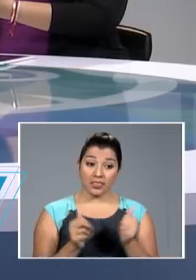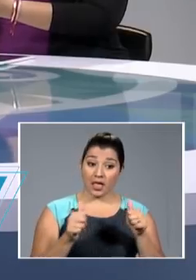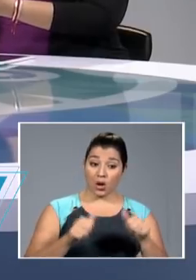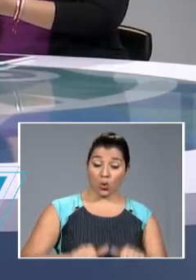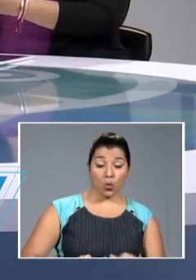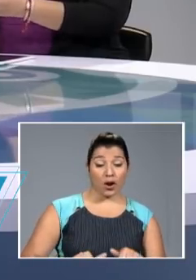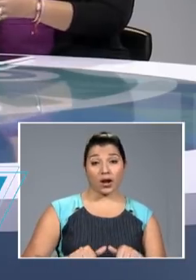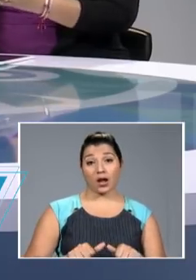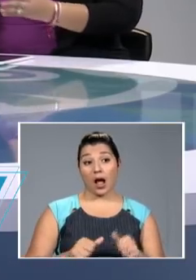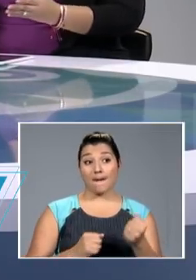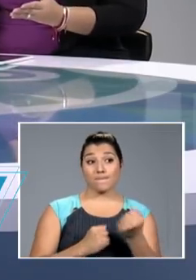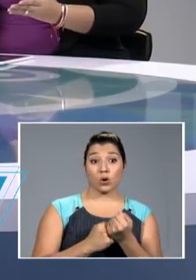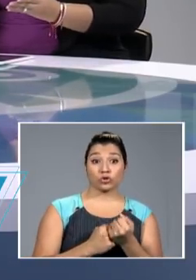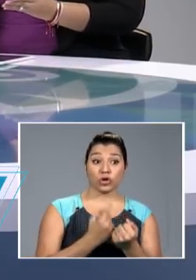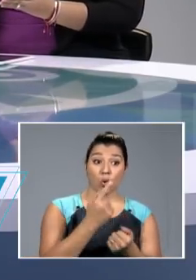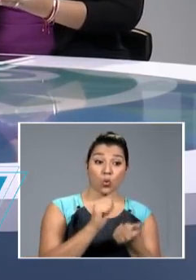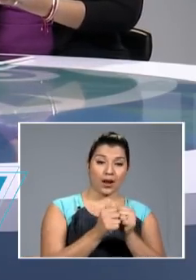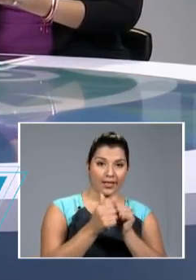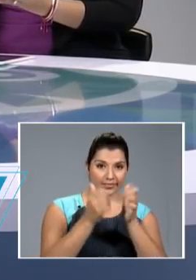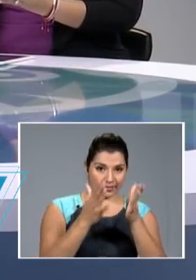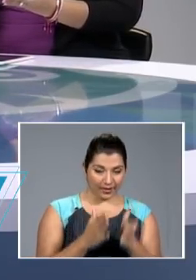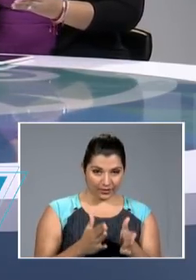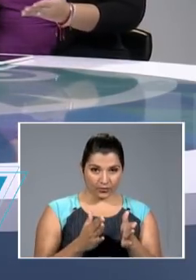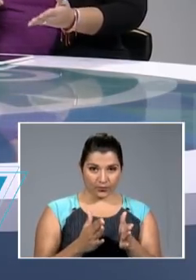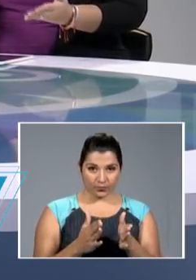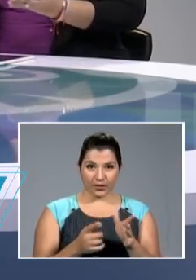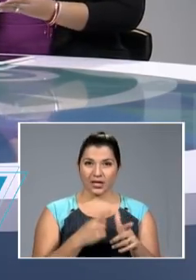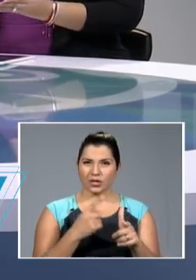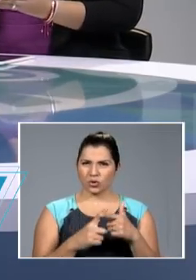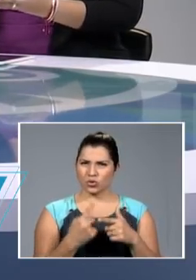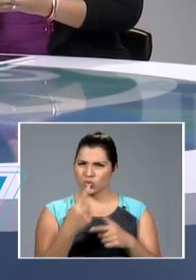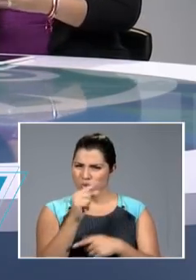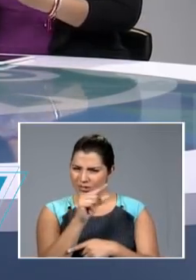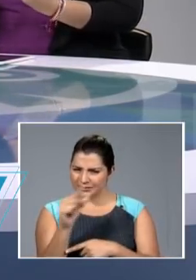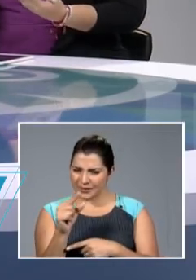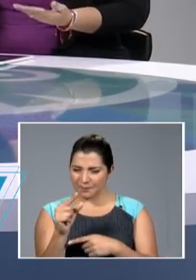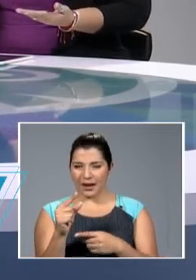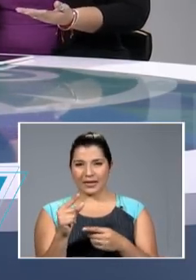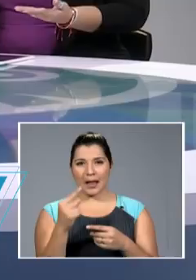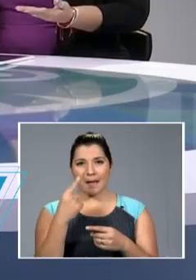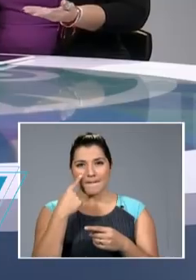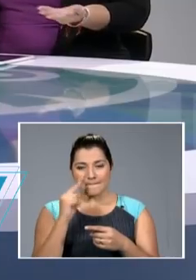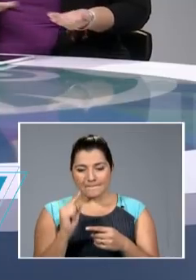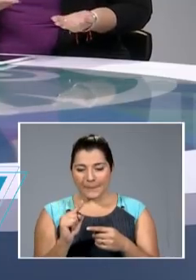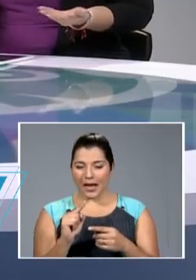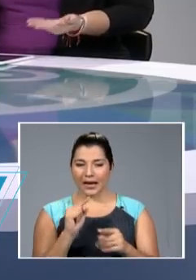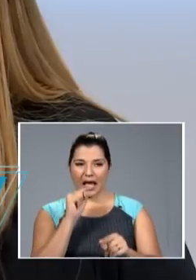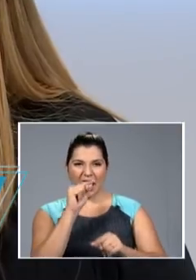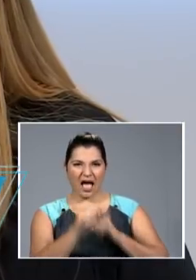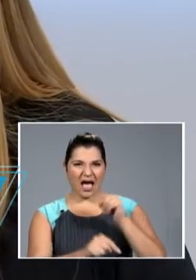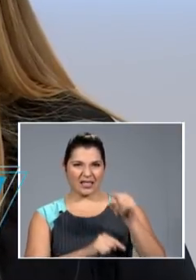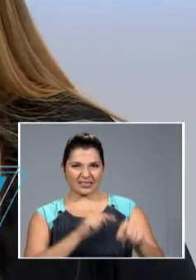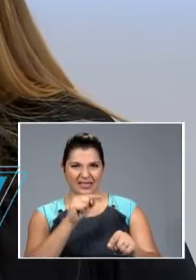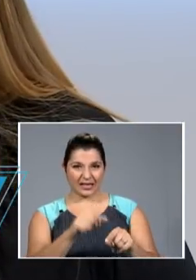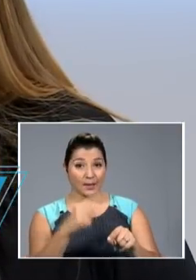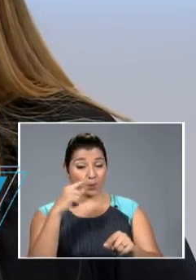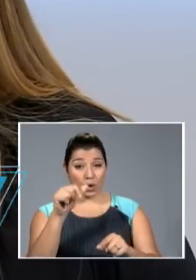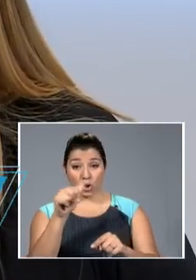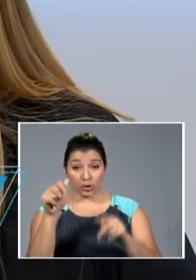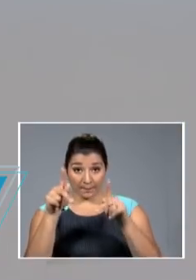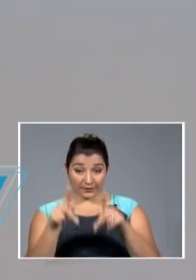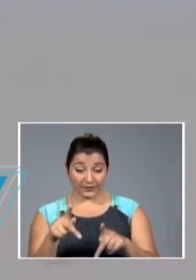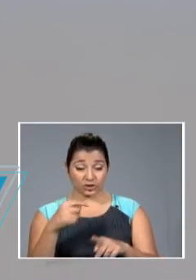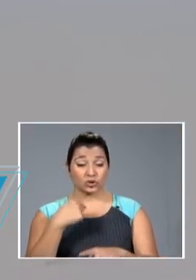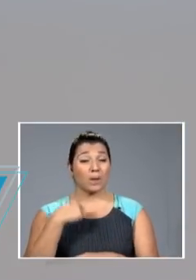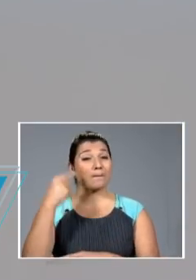los candidatos. Entonces, es una semana estratégica para los ataques, diría uno, incluso de terceros. Yo creo